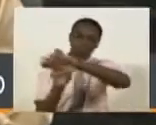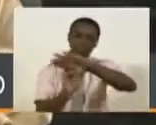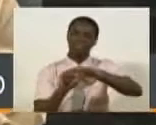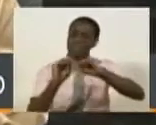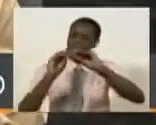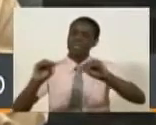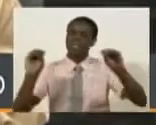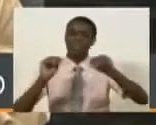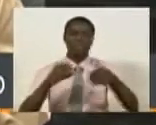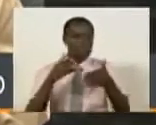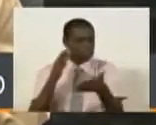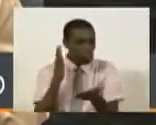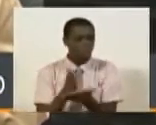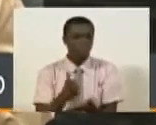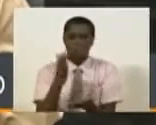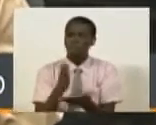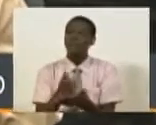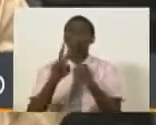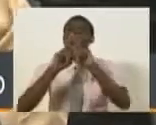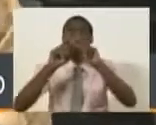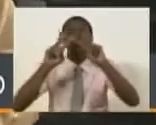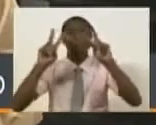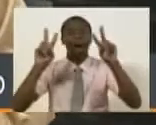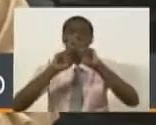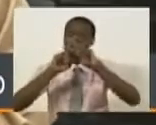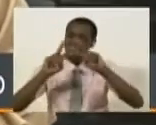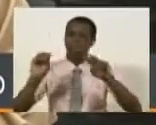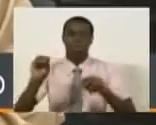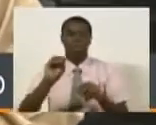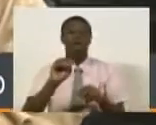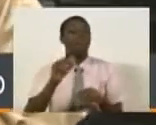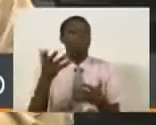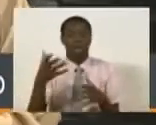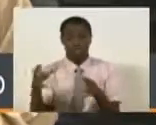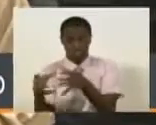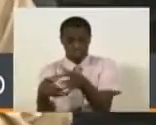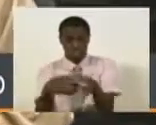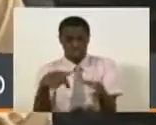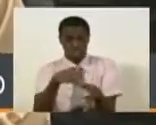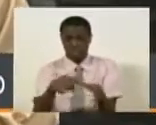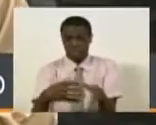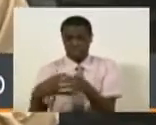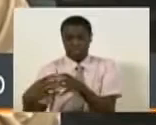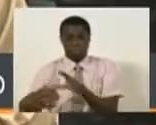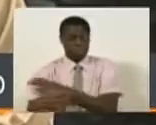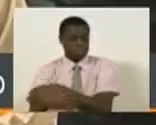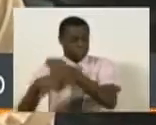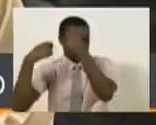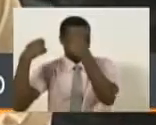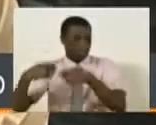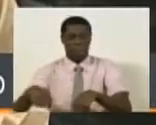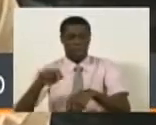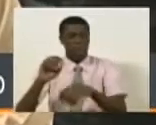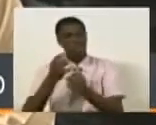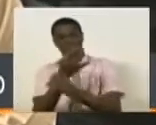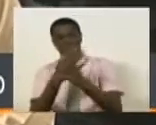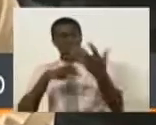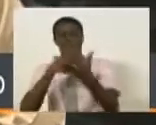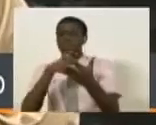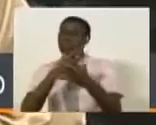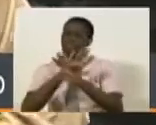toda nuestra patria, para que estos grupos de ultraderecha violentos cesen el